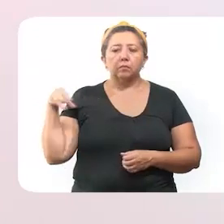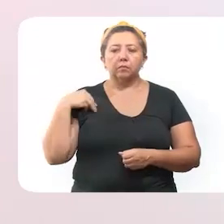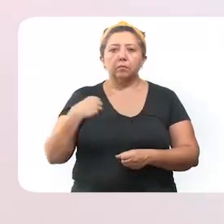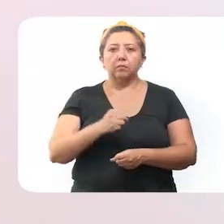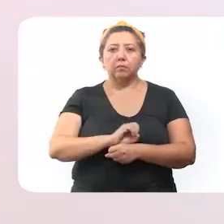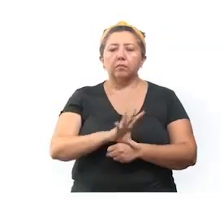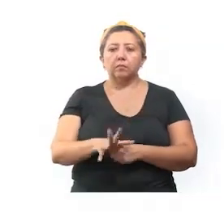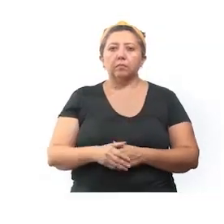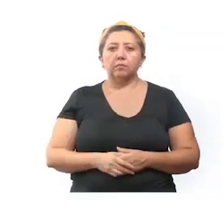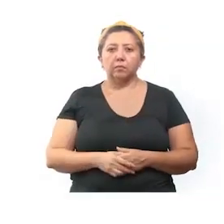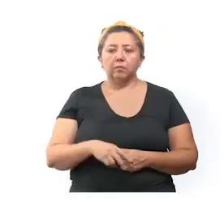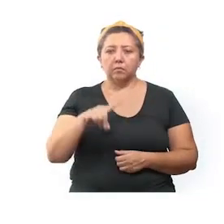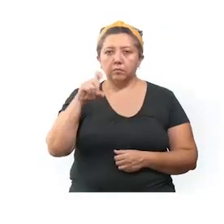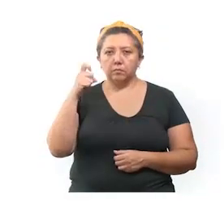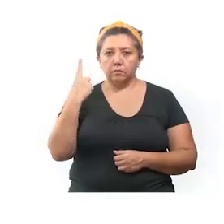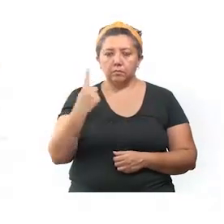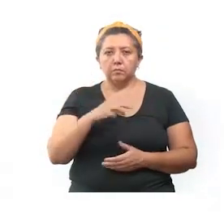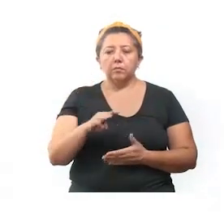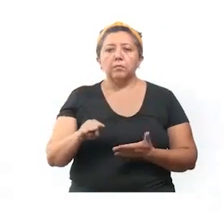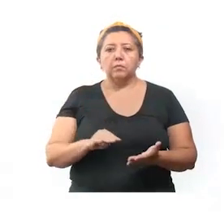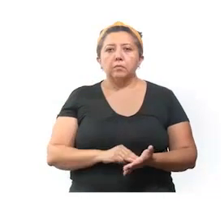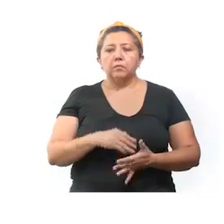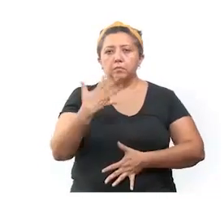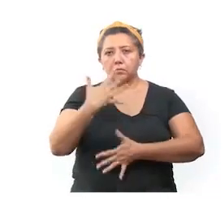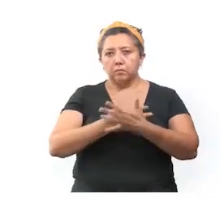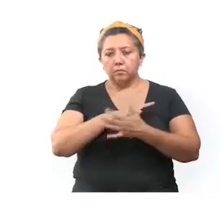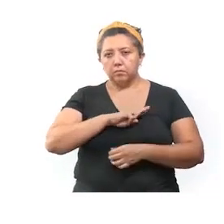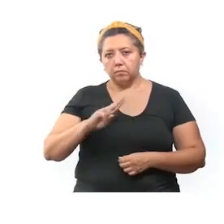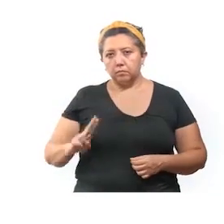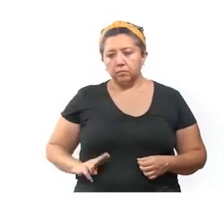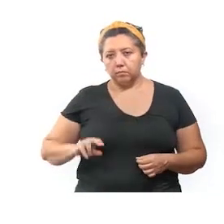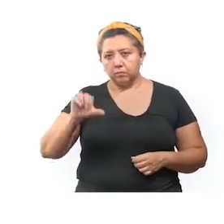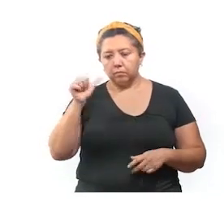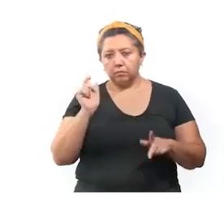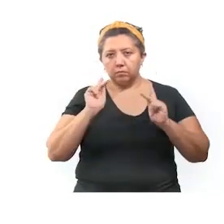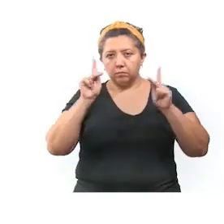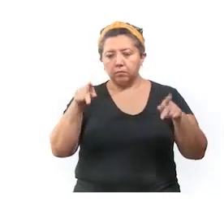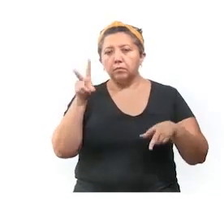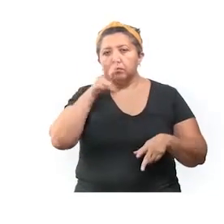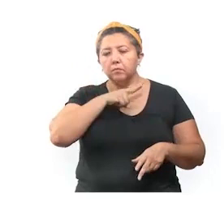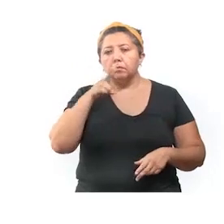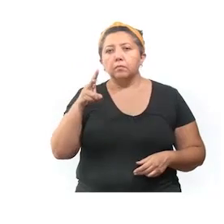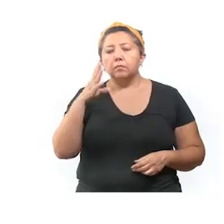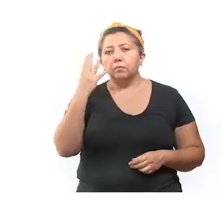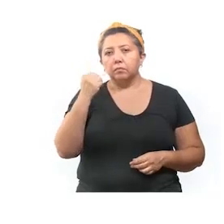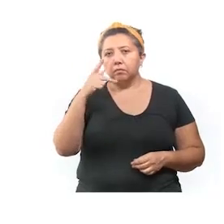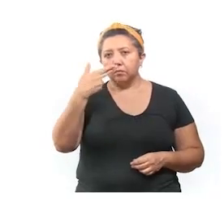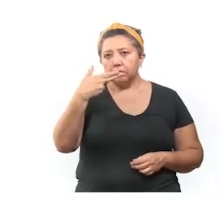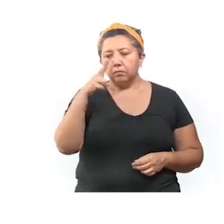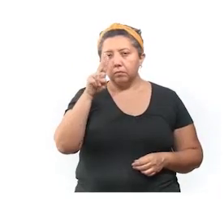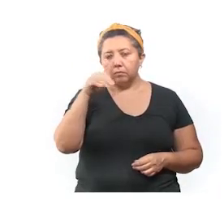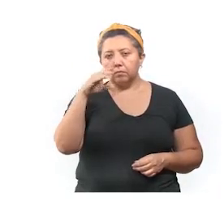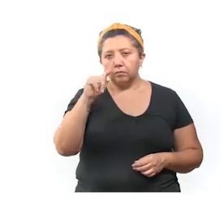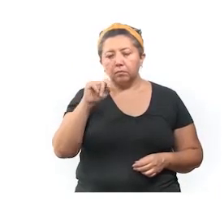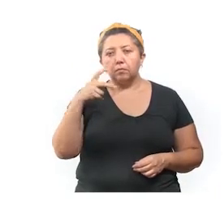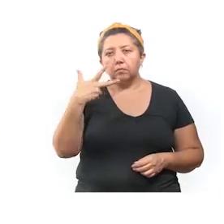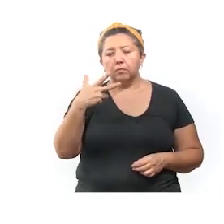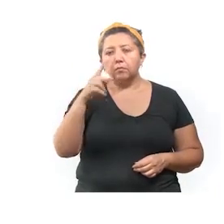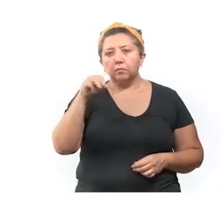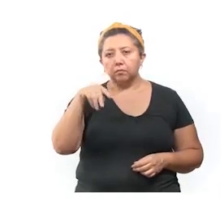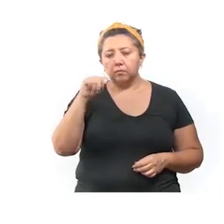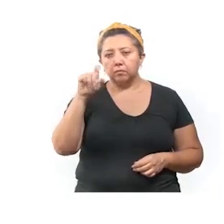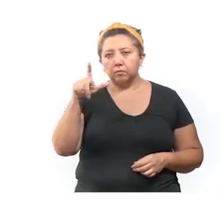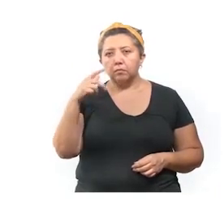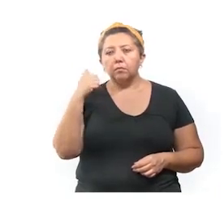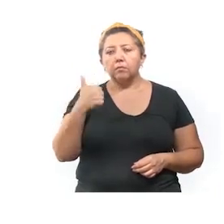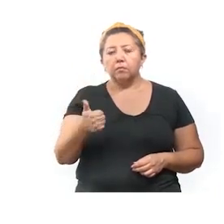de coronavirus, 101 en Mérida, 15 en Umán, 11 en Progreso y en Valladolid, 9 en Junucmá, 8 en Motul, 6